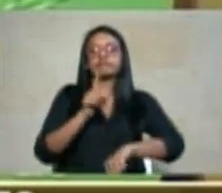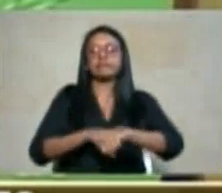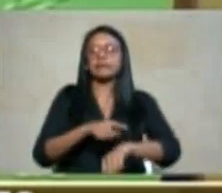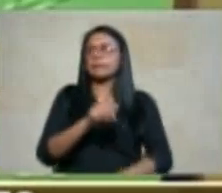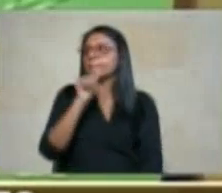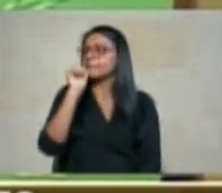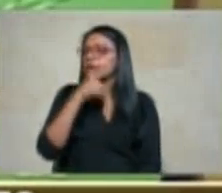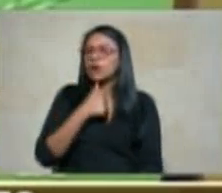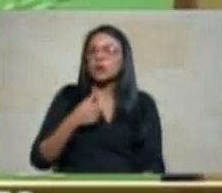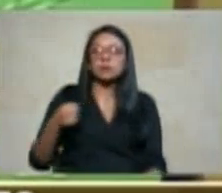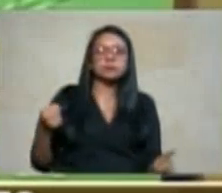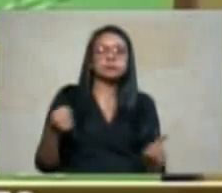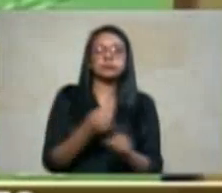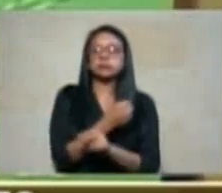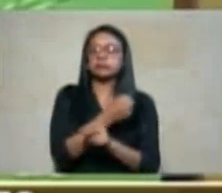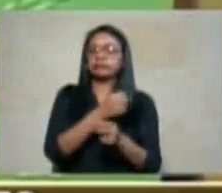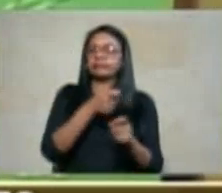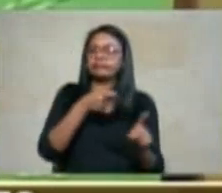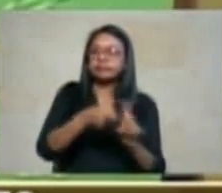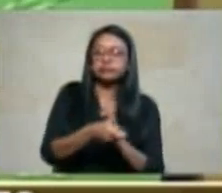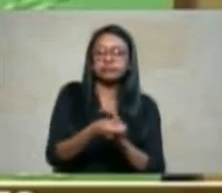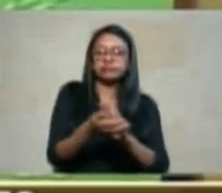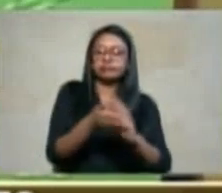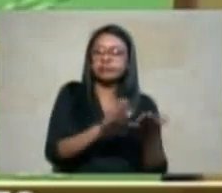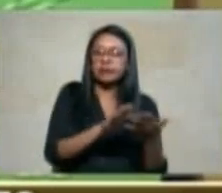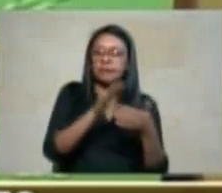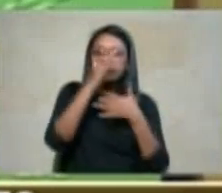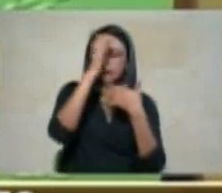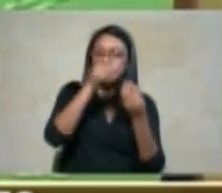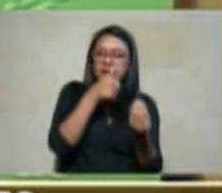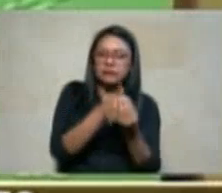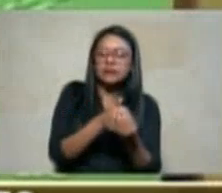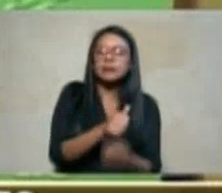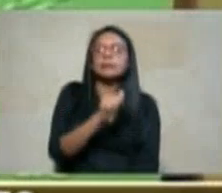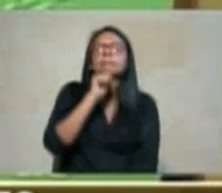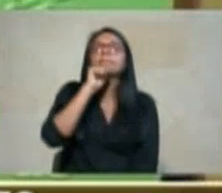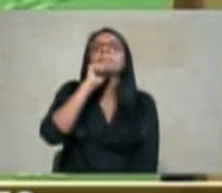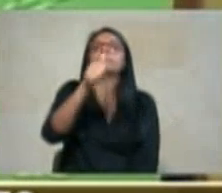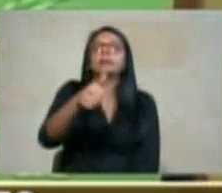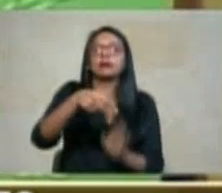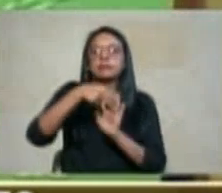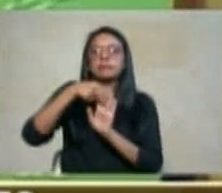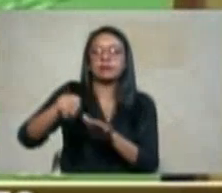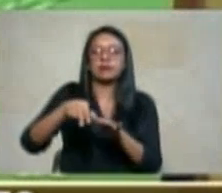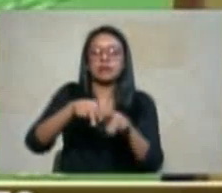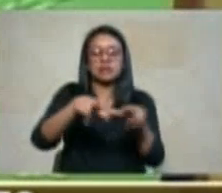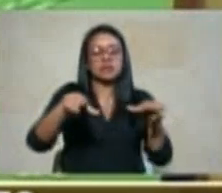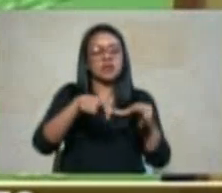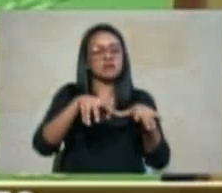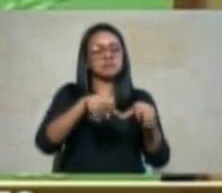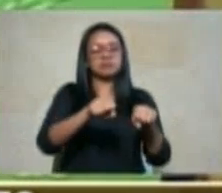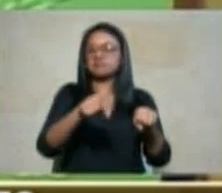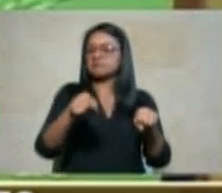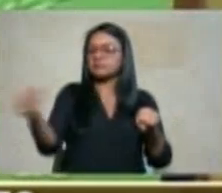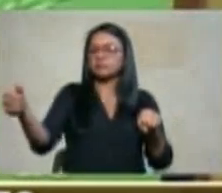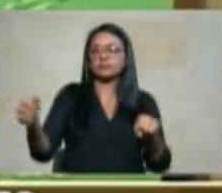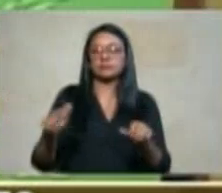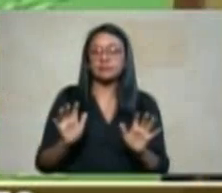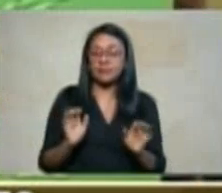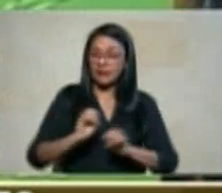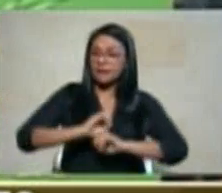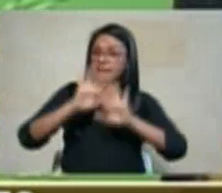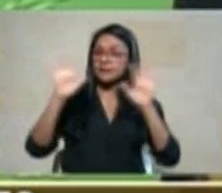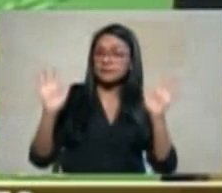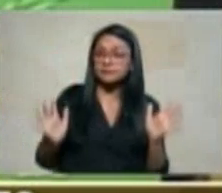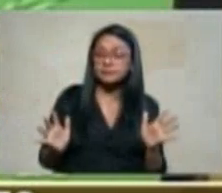las peores masacres paramilitares y con los peores desplazamientos y despojos de tierra. Claro, si nos